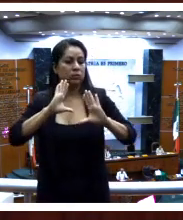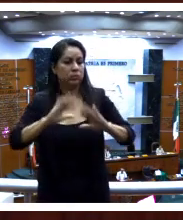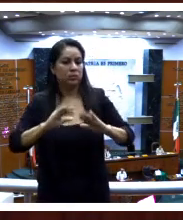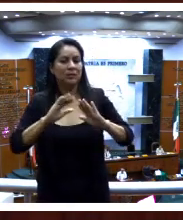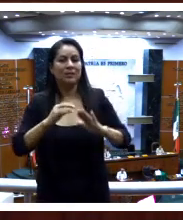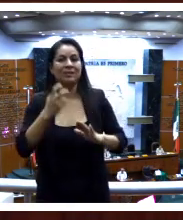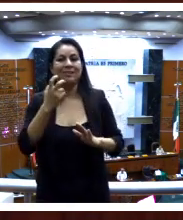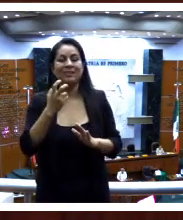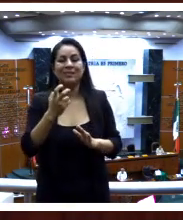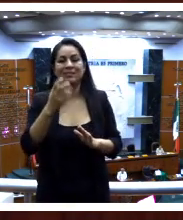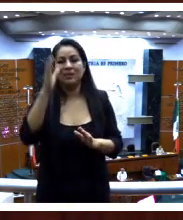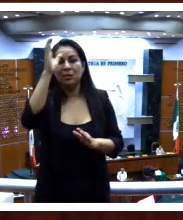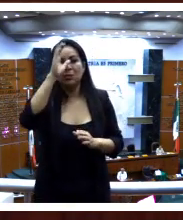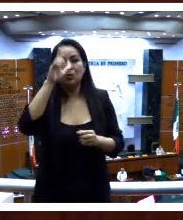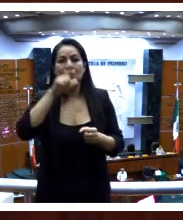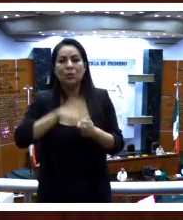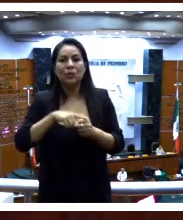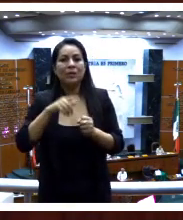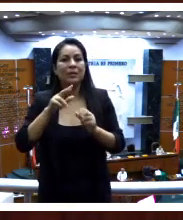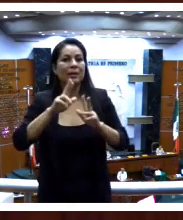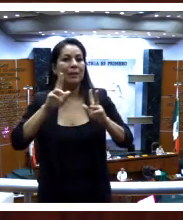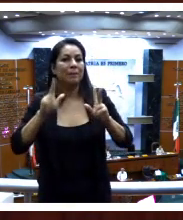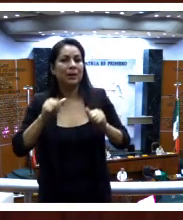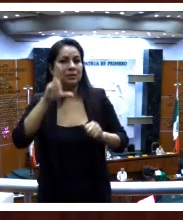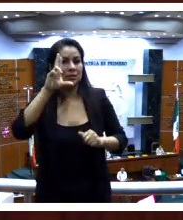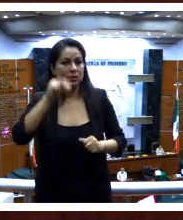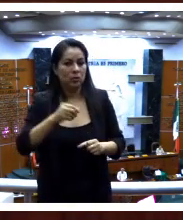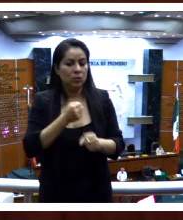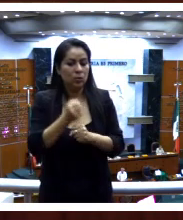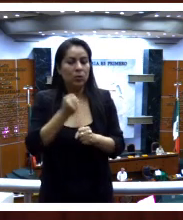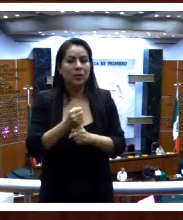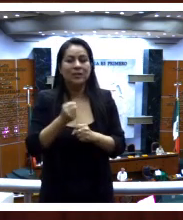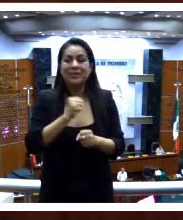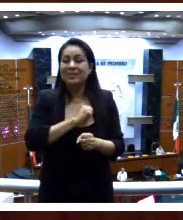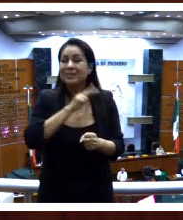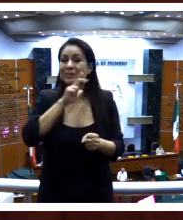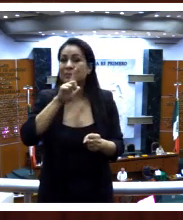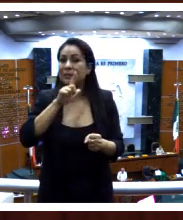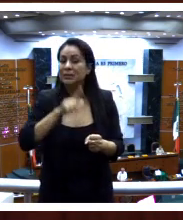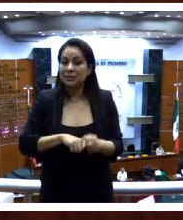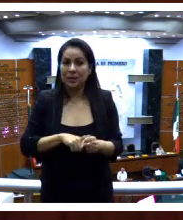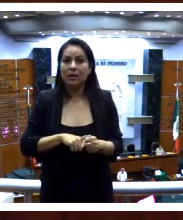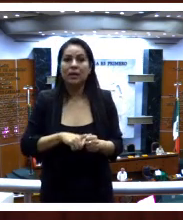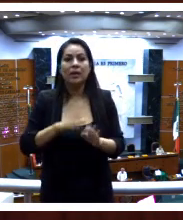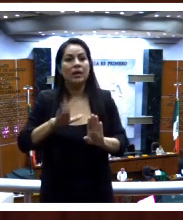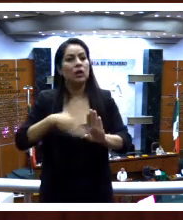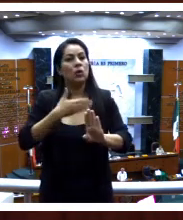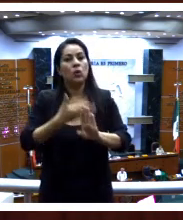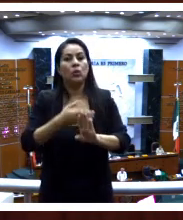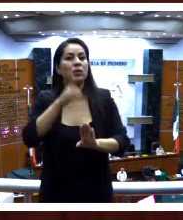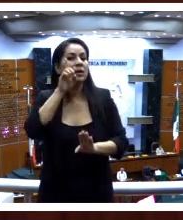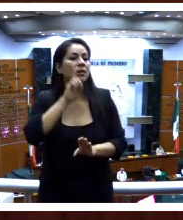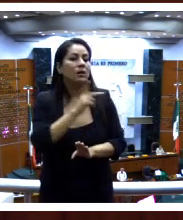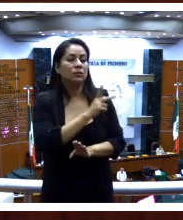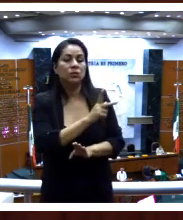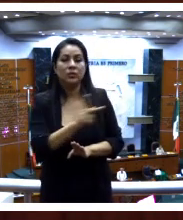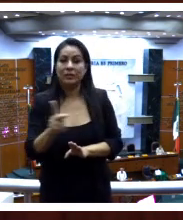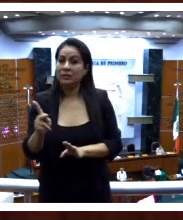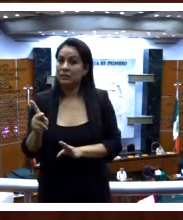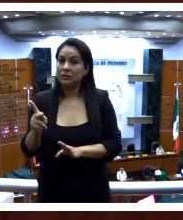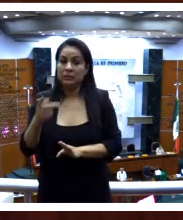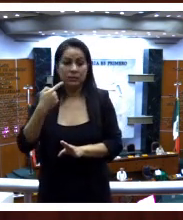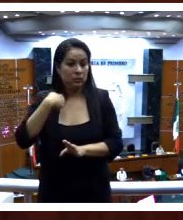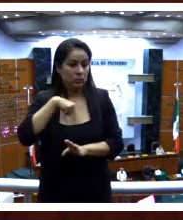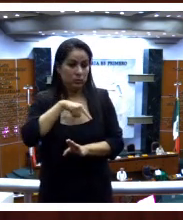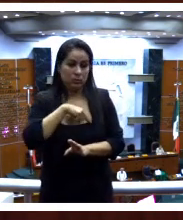precisamente esta cultura de la paz y de la no violencia, como hemos dicho aquí, especialmente en contra de las mujeres. Entonces